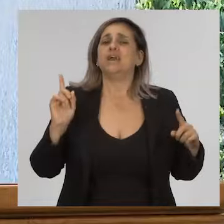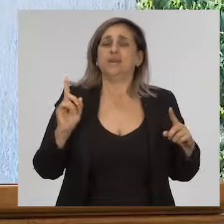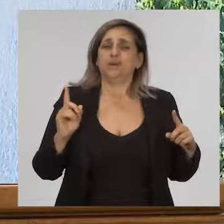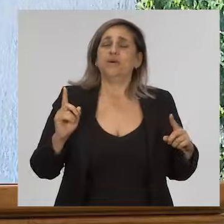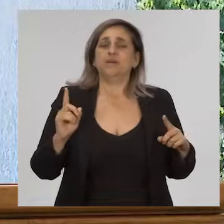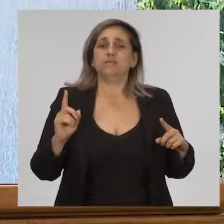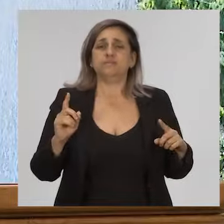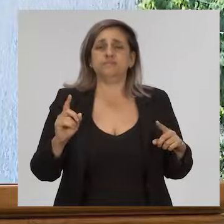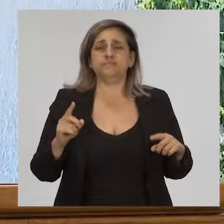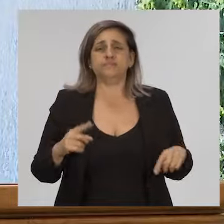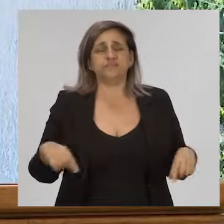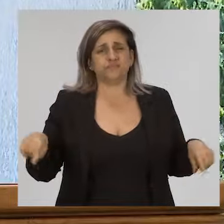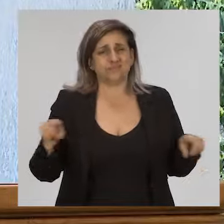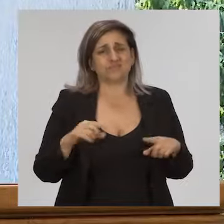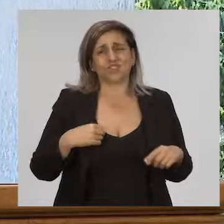pero